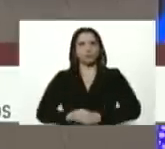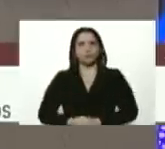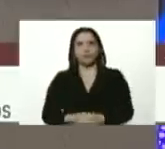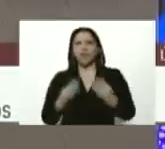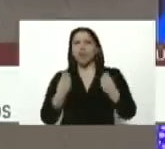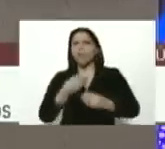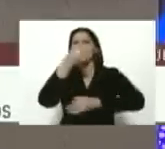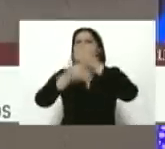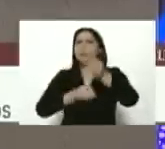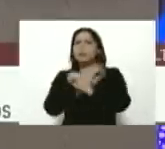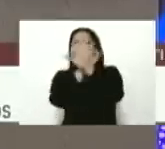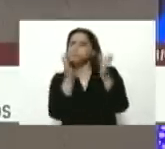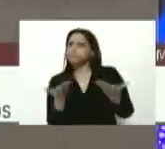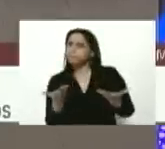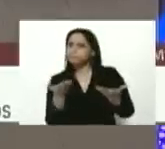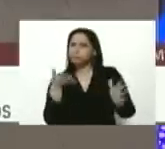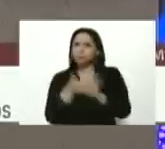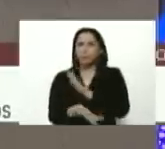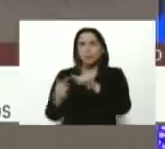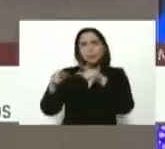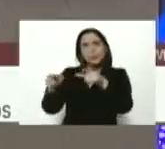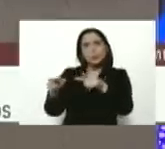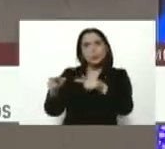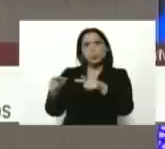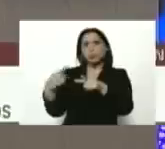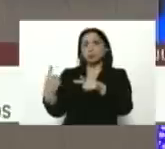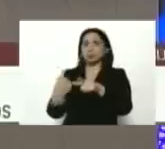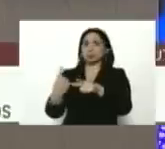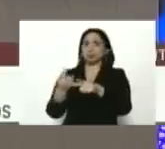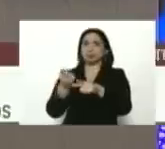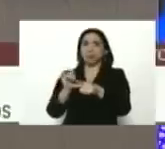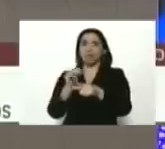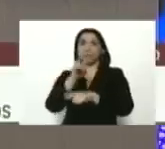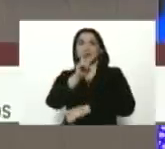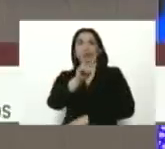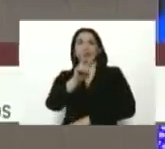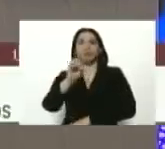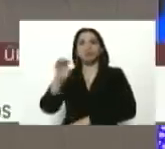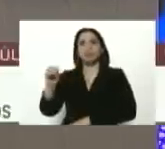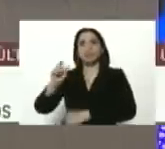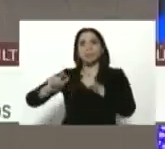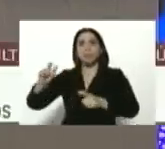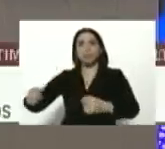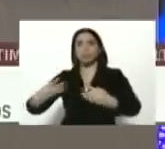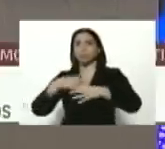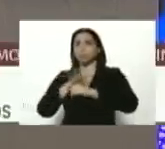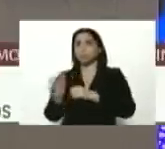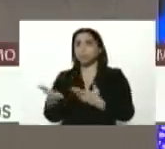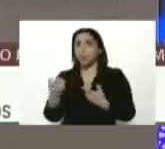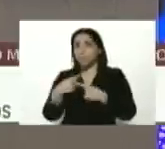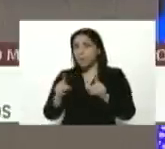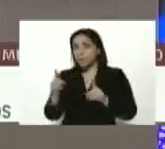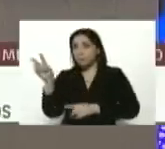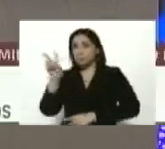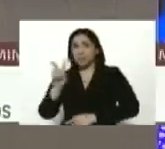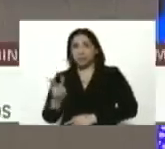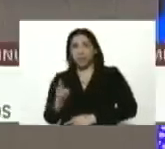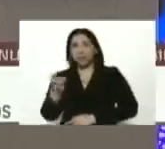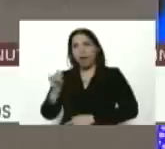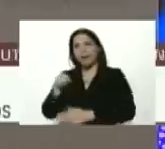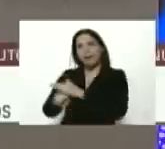se explica que en esos sitios solamente hay 200 casos reportados, pero los venezolanos que estaban